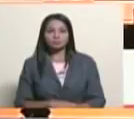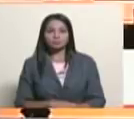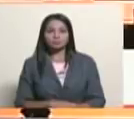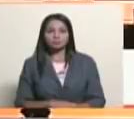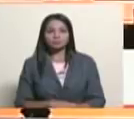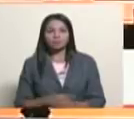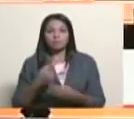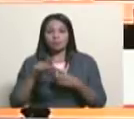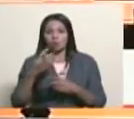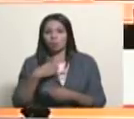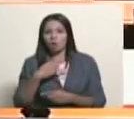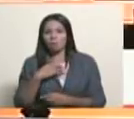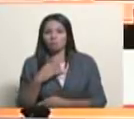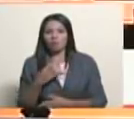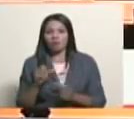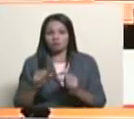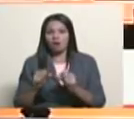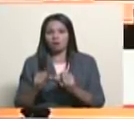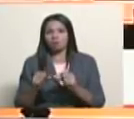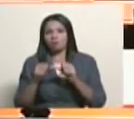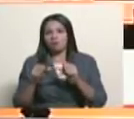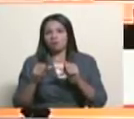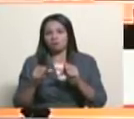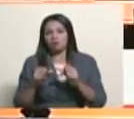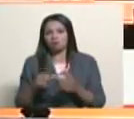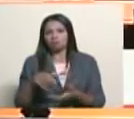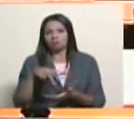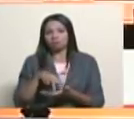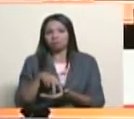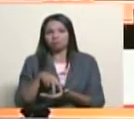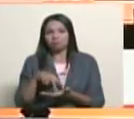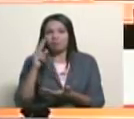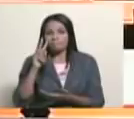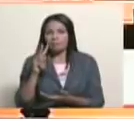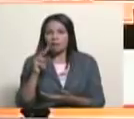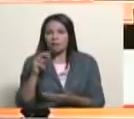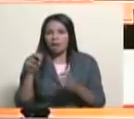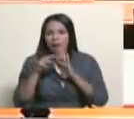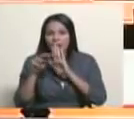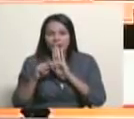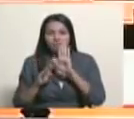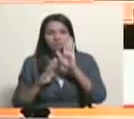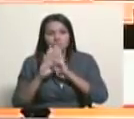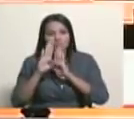Pero no podemos quedarnos allí. Tenemos que ver las líneas de avance,